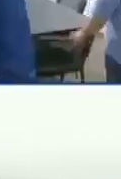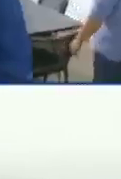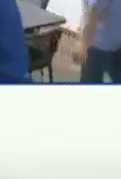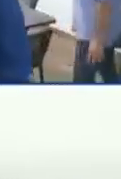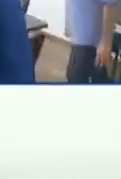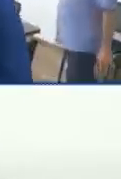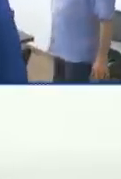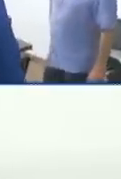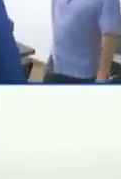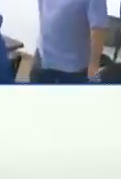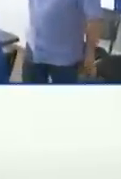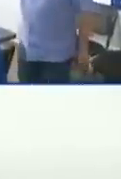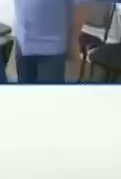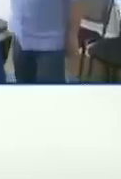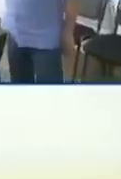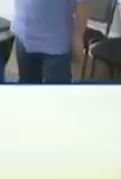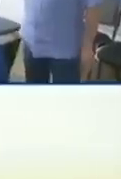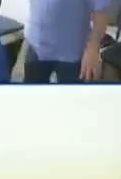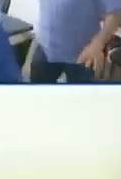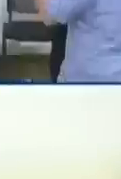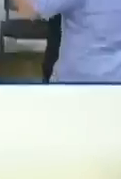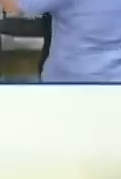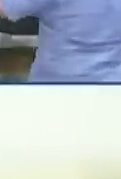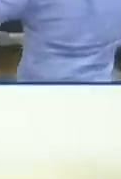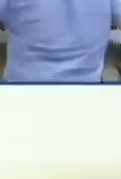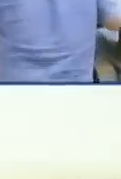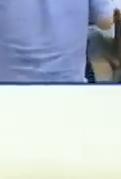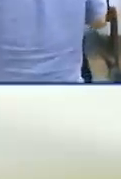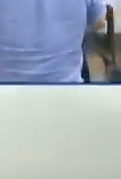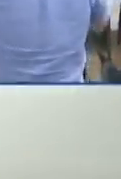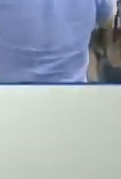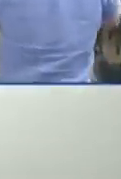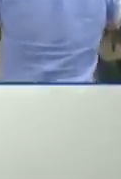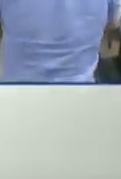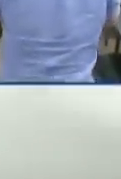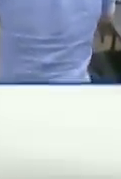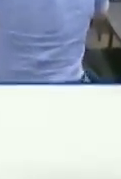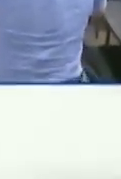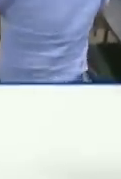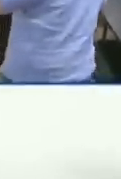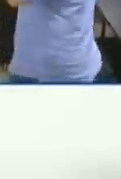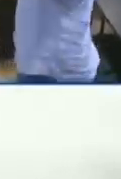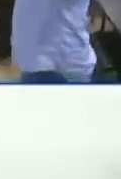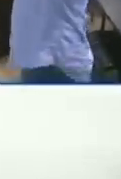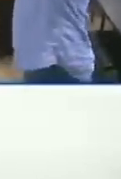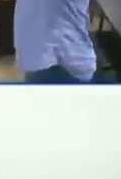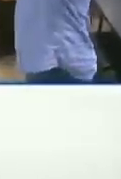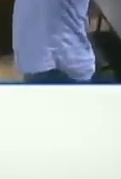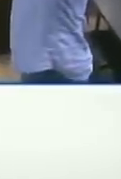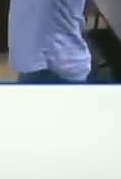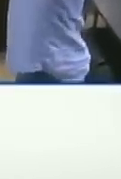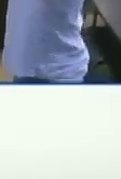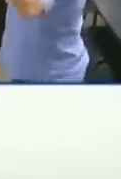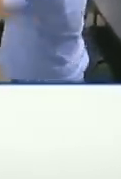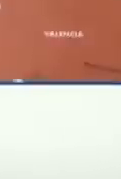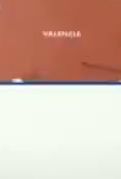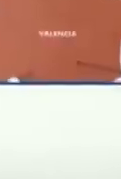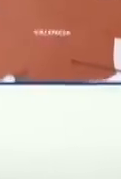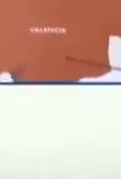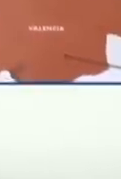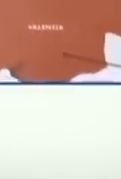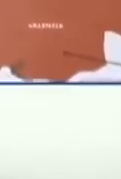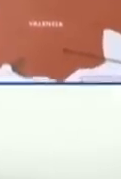Iniciativas con las comunidades para atender temas, para resolver problemas. Yo aplaudo estas